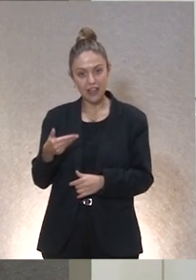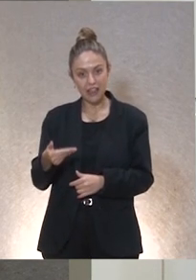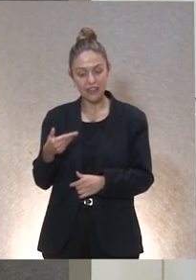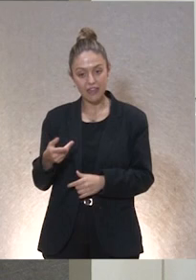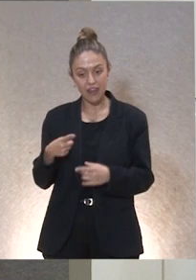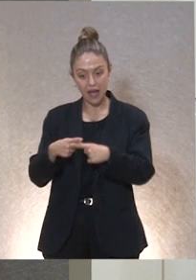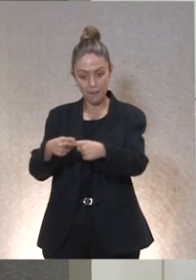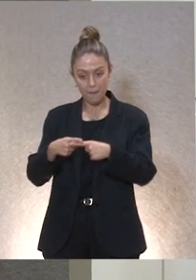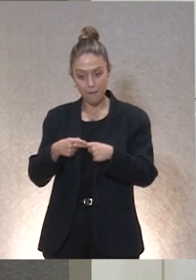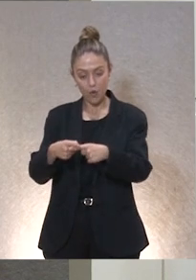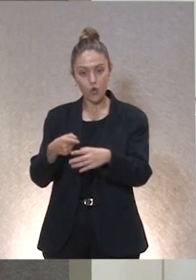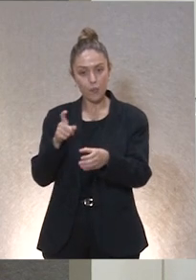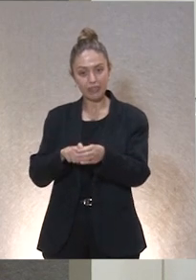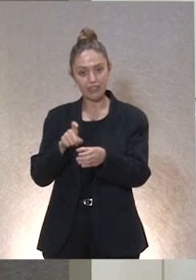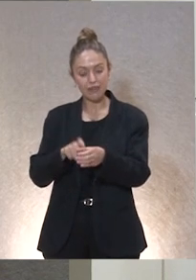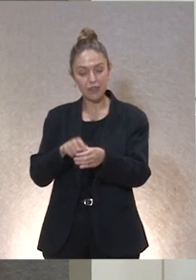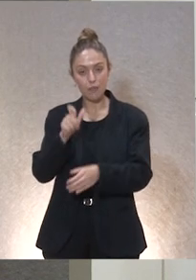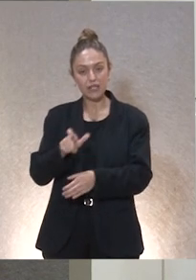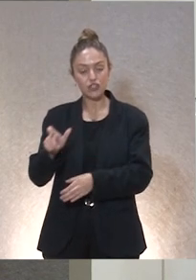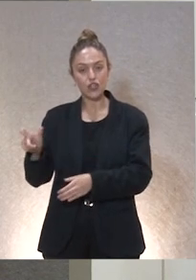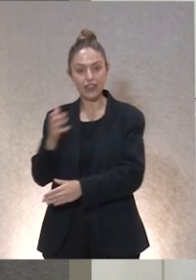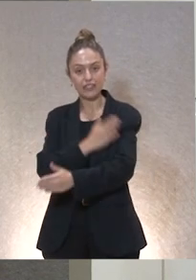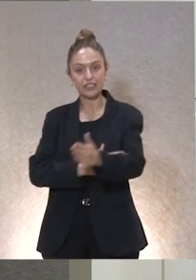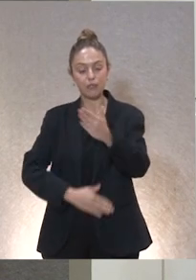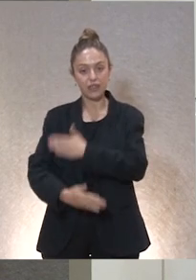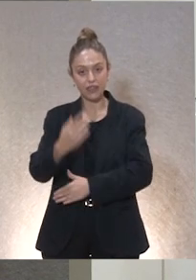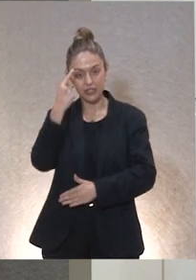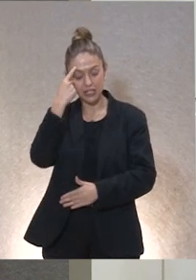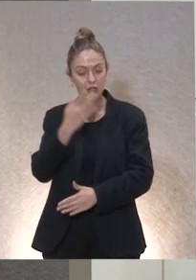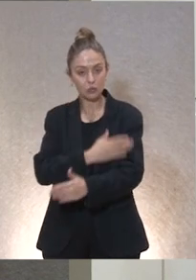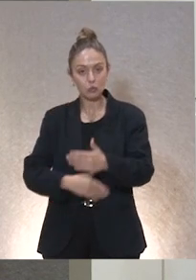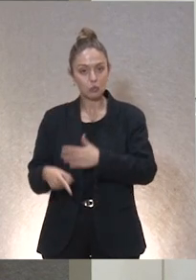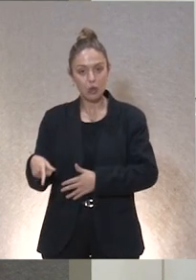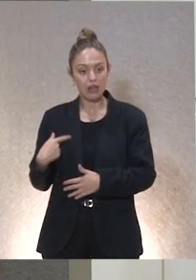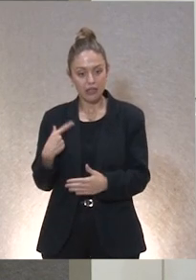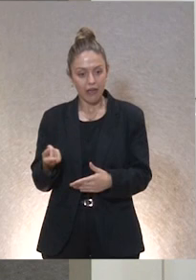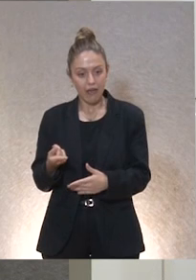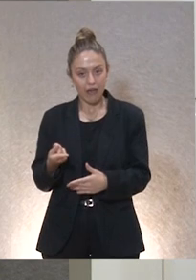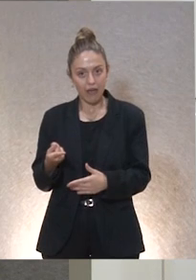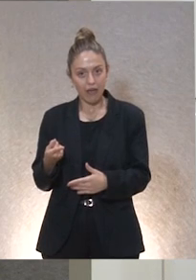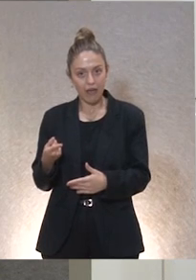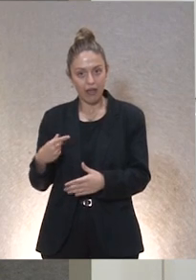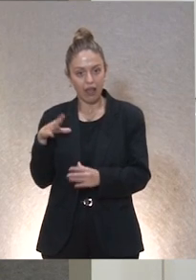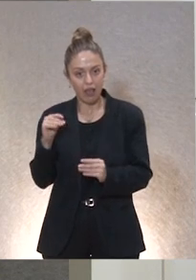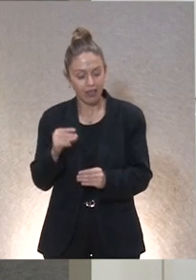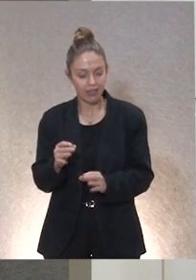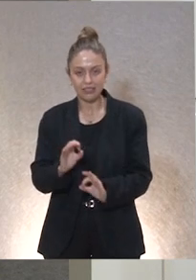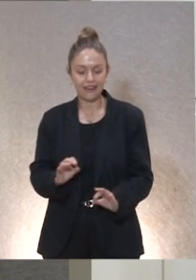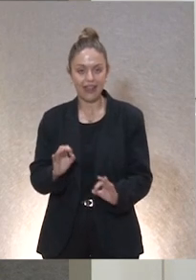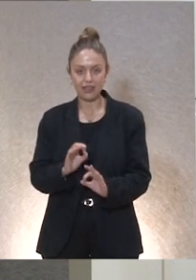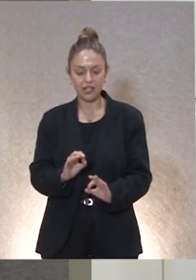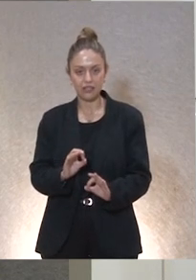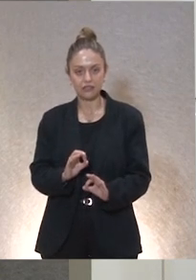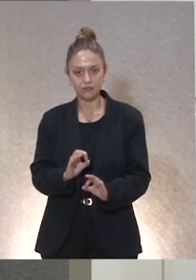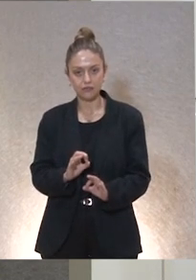coparticipación de las personas con discapacidad intelectual o del desarrollo no eh eso también ha servido